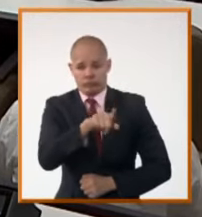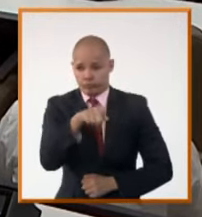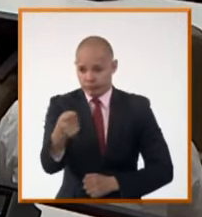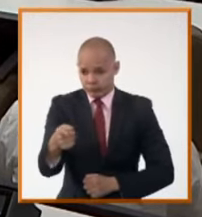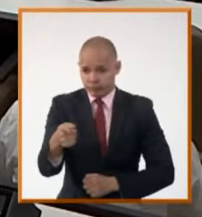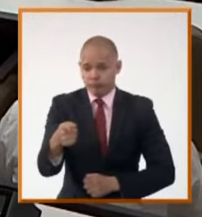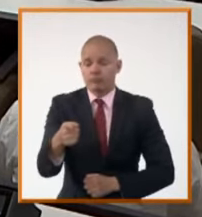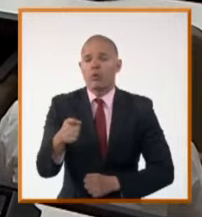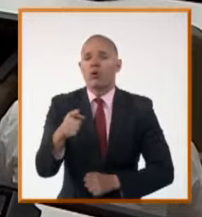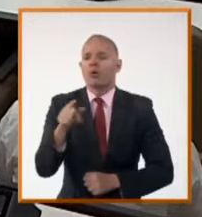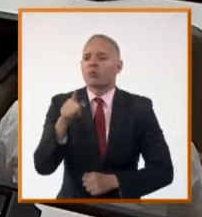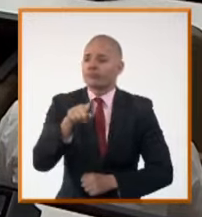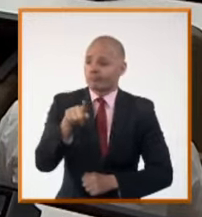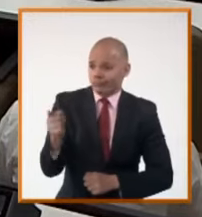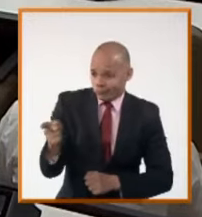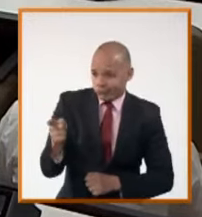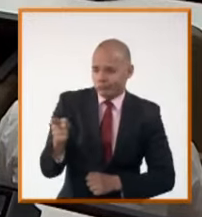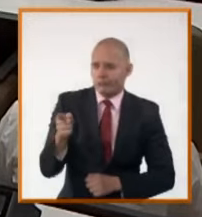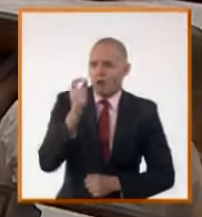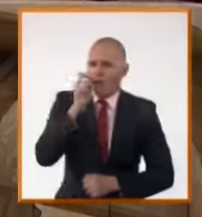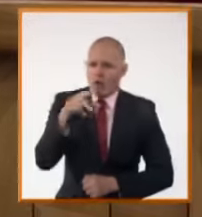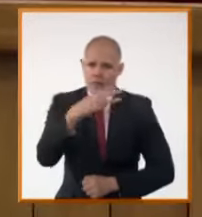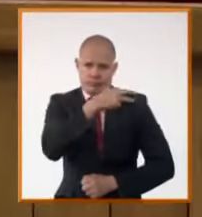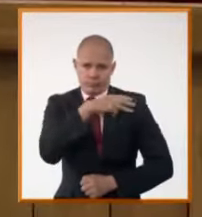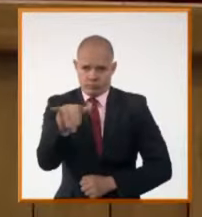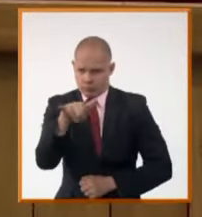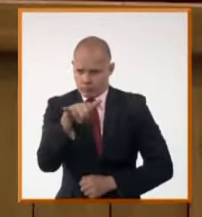Comandante Machado Ventura.